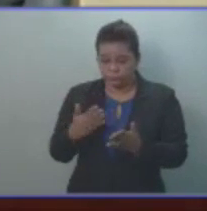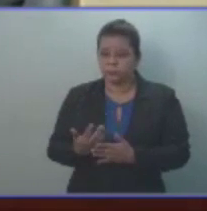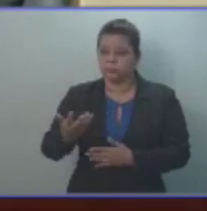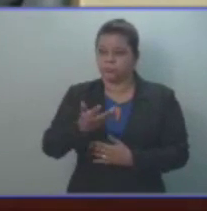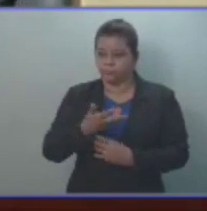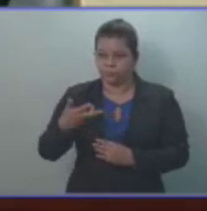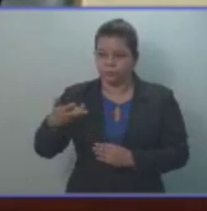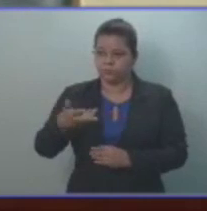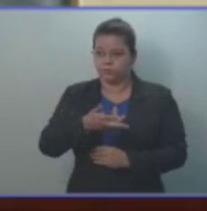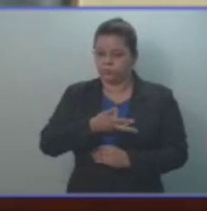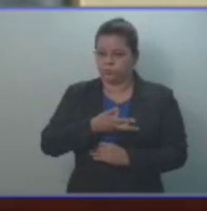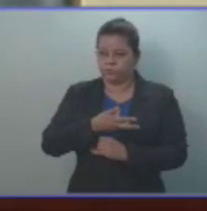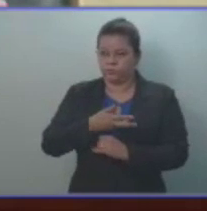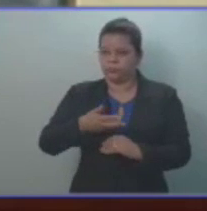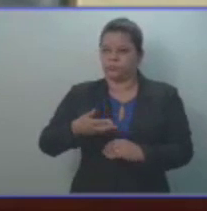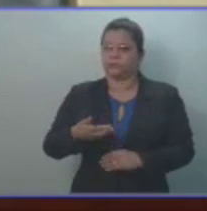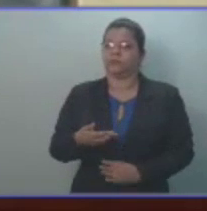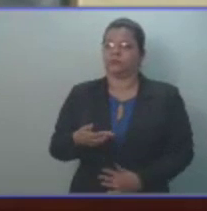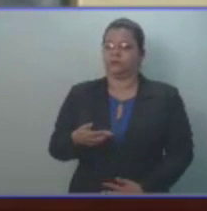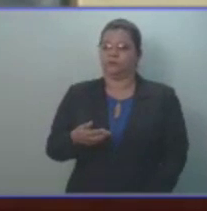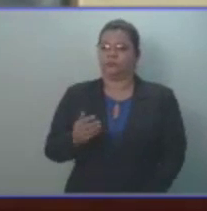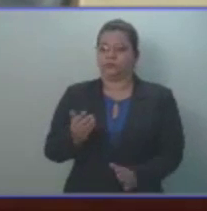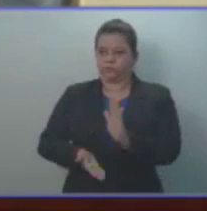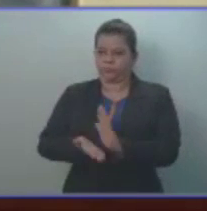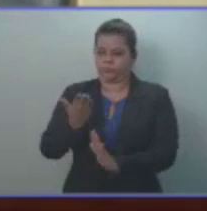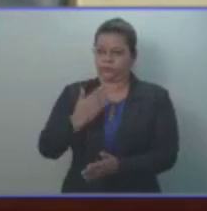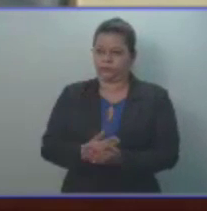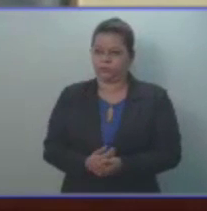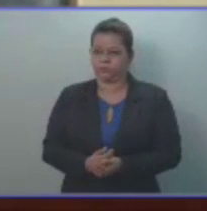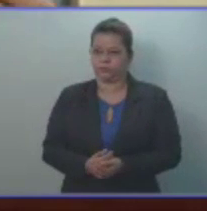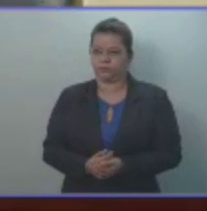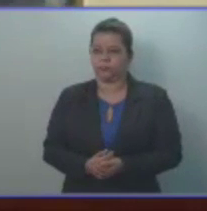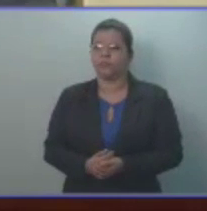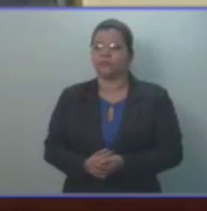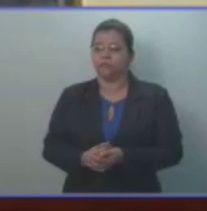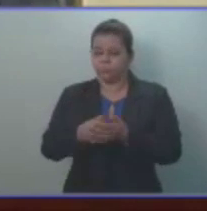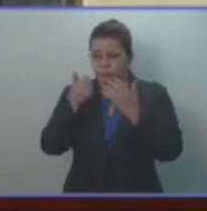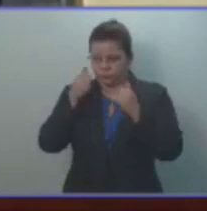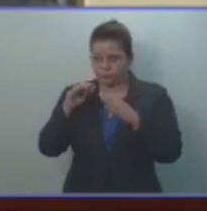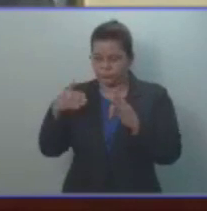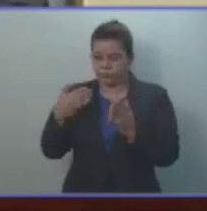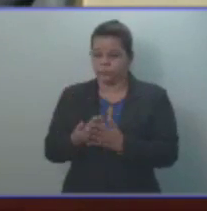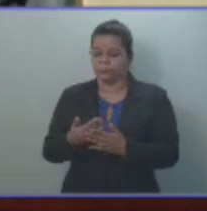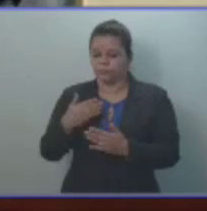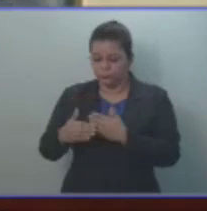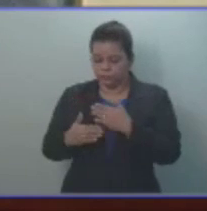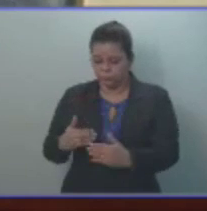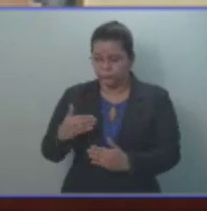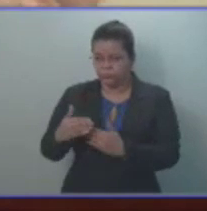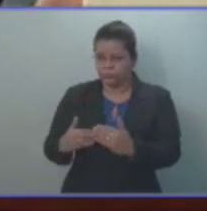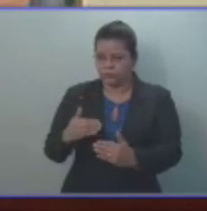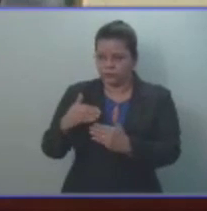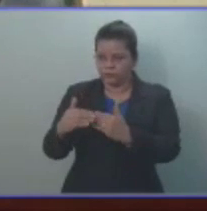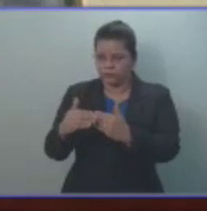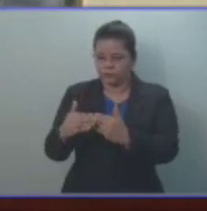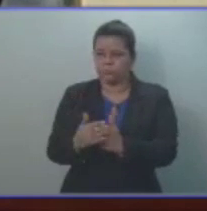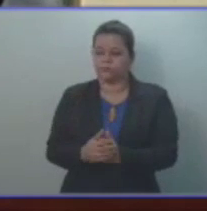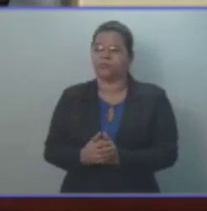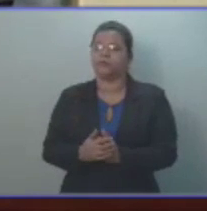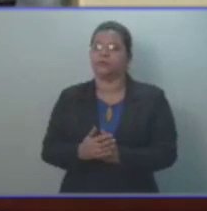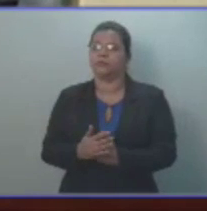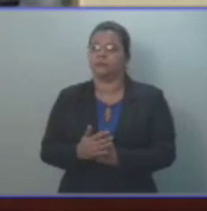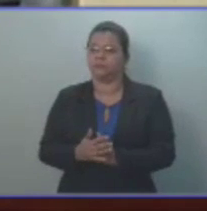respetamos. Pero de ahí a tener que aceptar de que se ha violentado un procedimiento, hay una gran